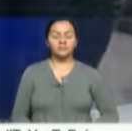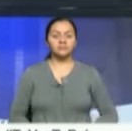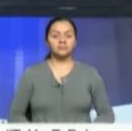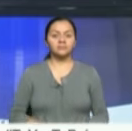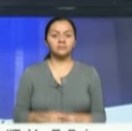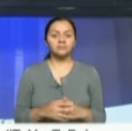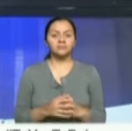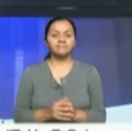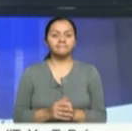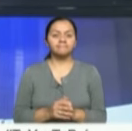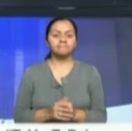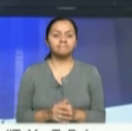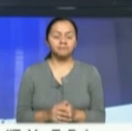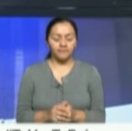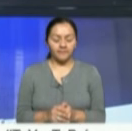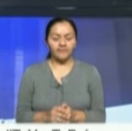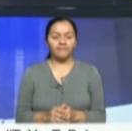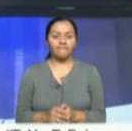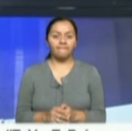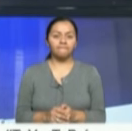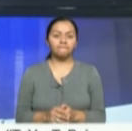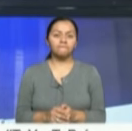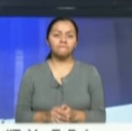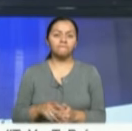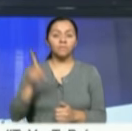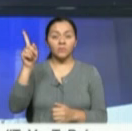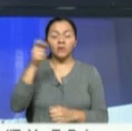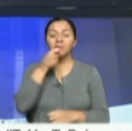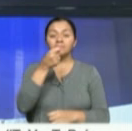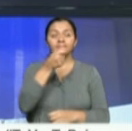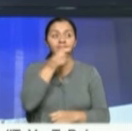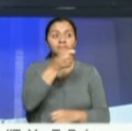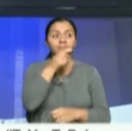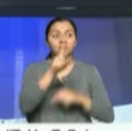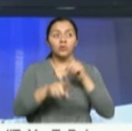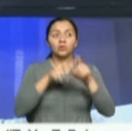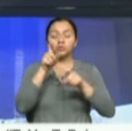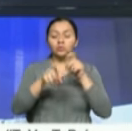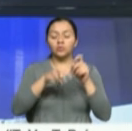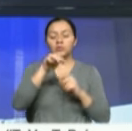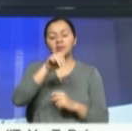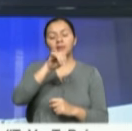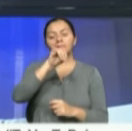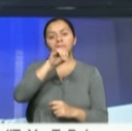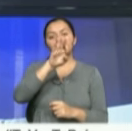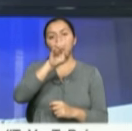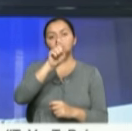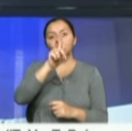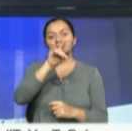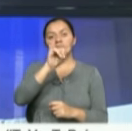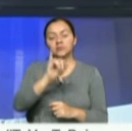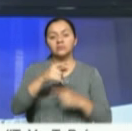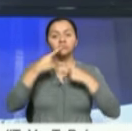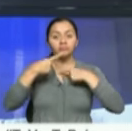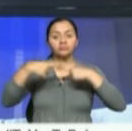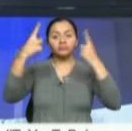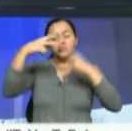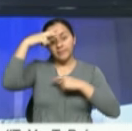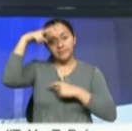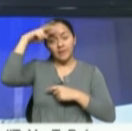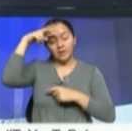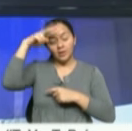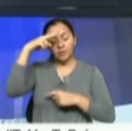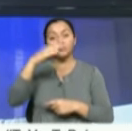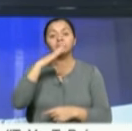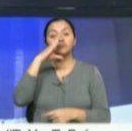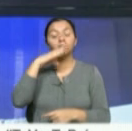Ciudadano. Un estudio de opinión de la firma Consulta Mitofsky, divulgado en México, afirma que el presidente Rafael